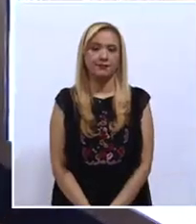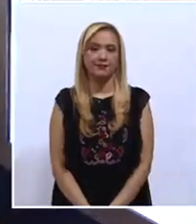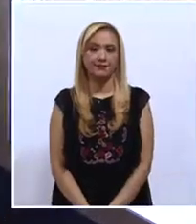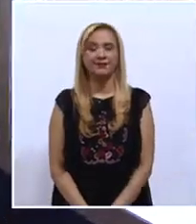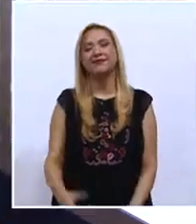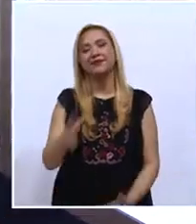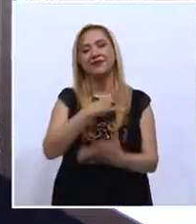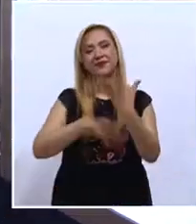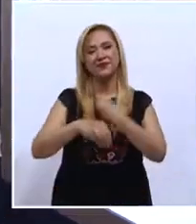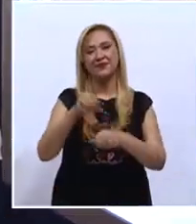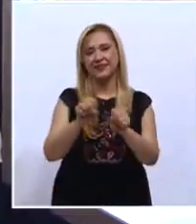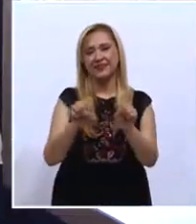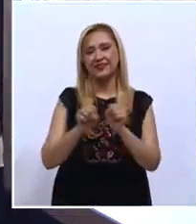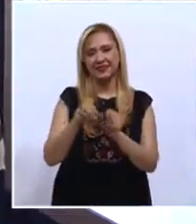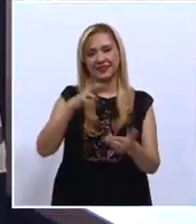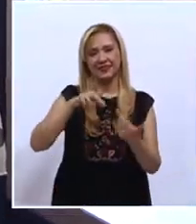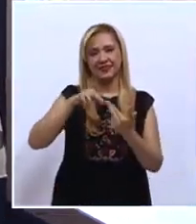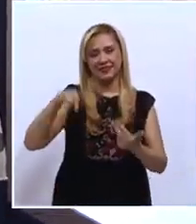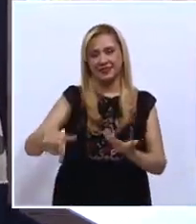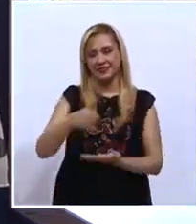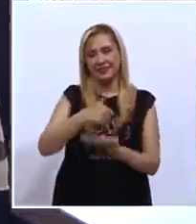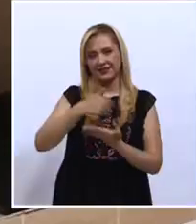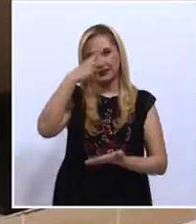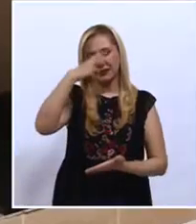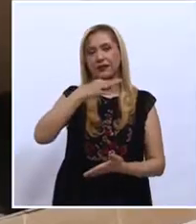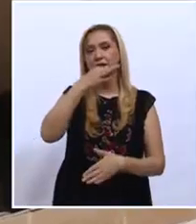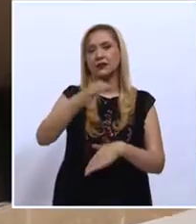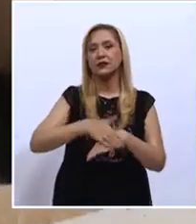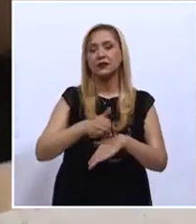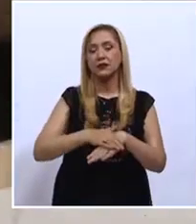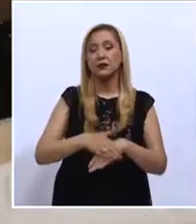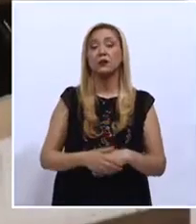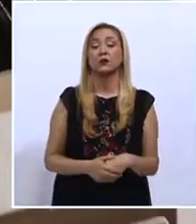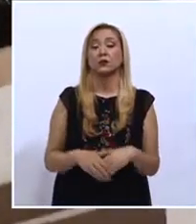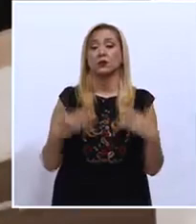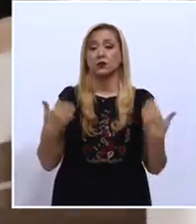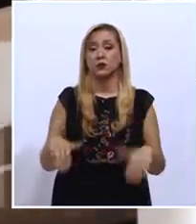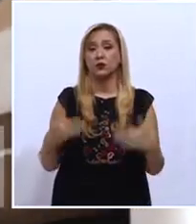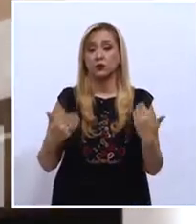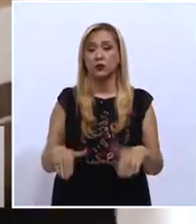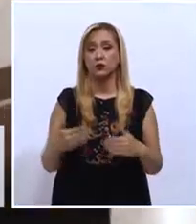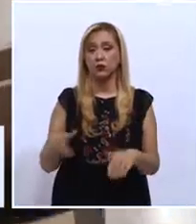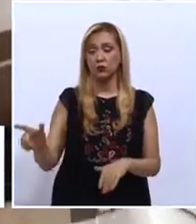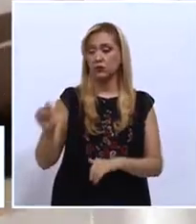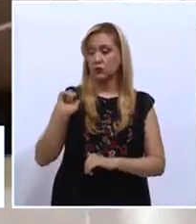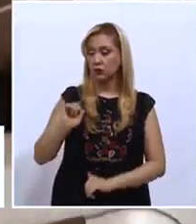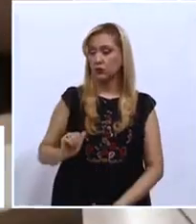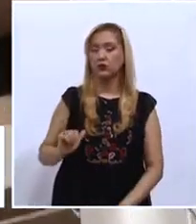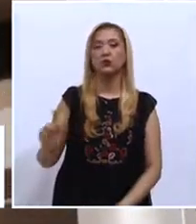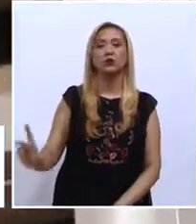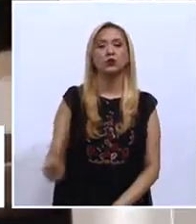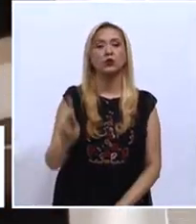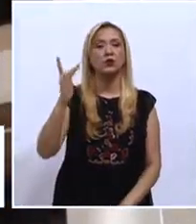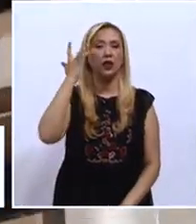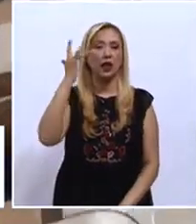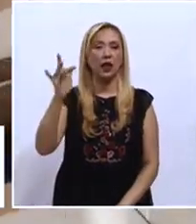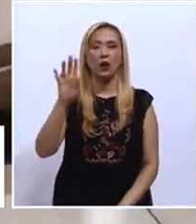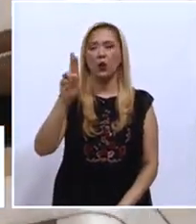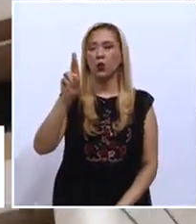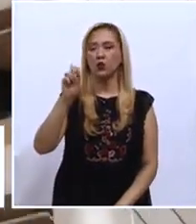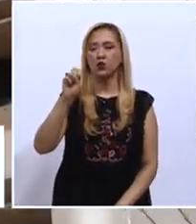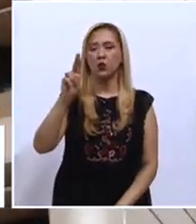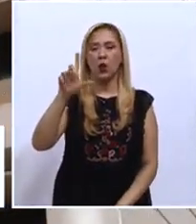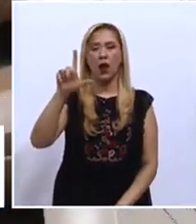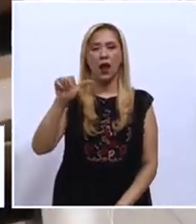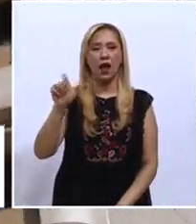Por su parte, la Sala Regional Ciudad de México confirmó el reconocimiento de la subdelegada del pueblo de Santa Úrsula, Chitla, en